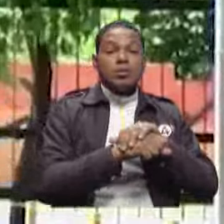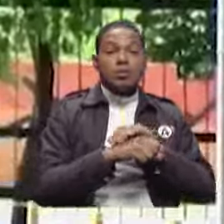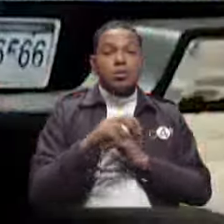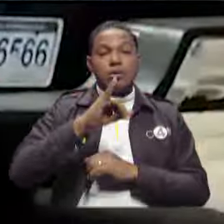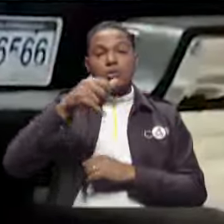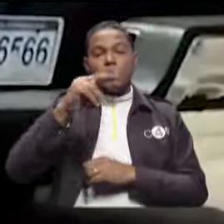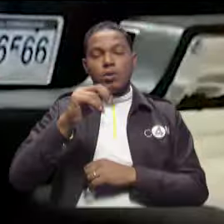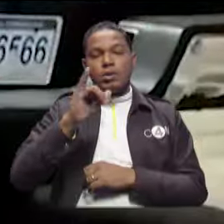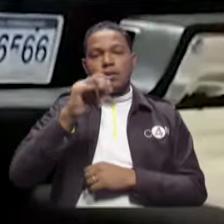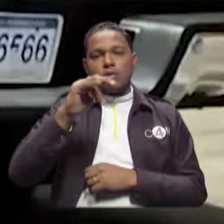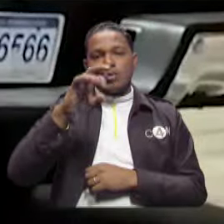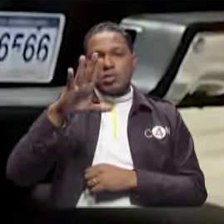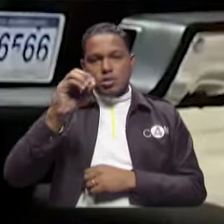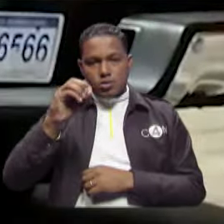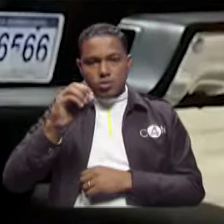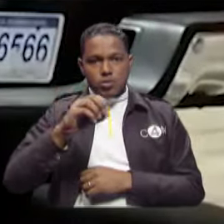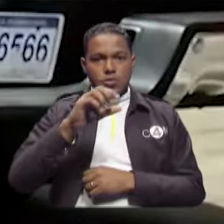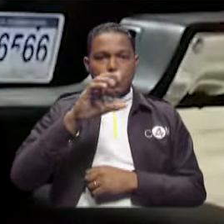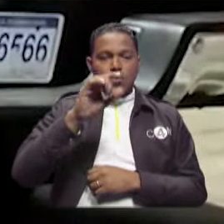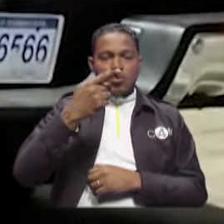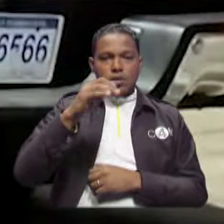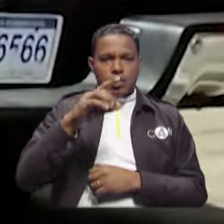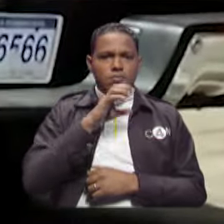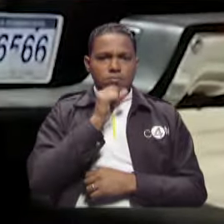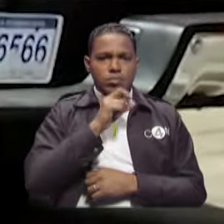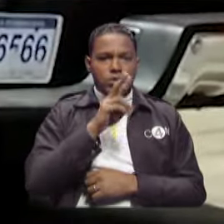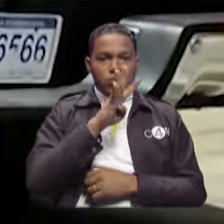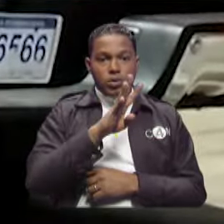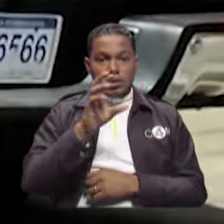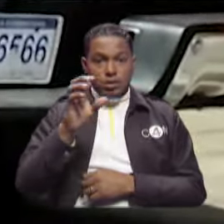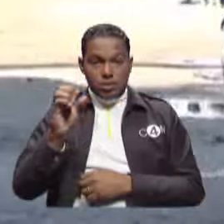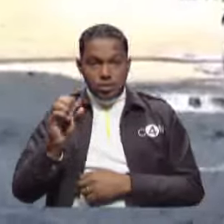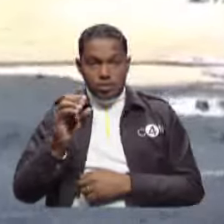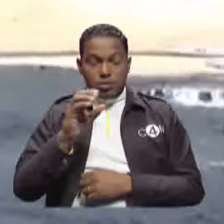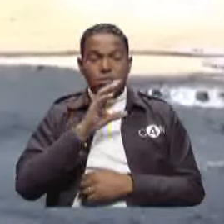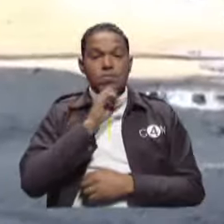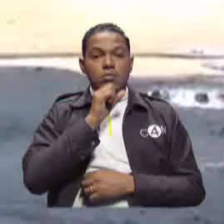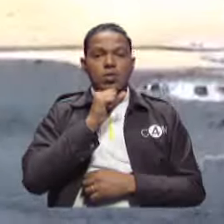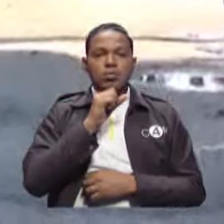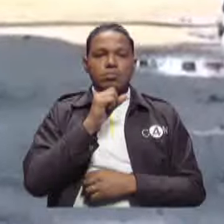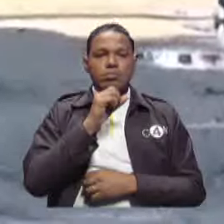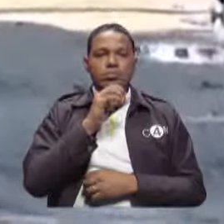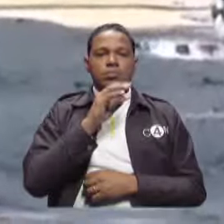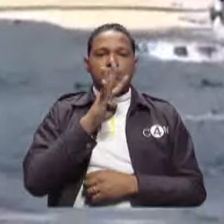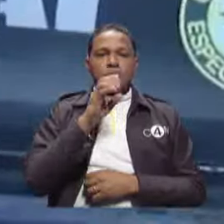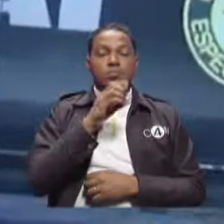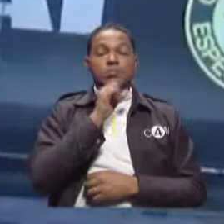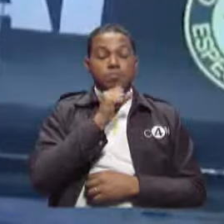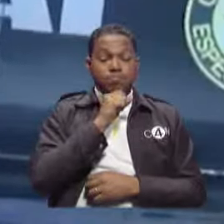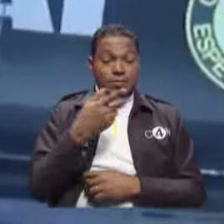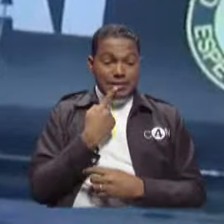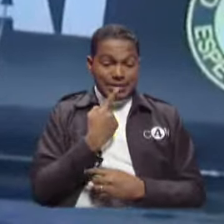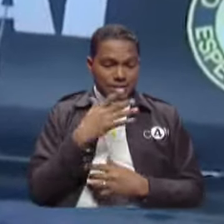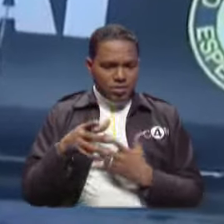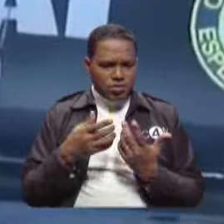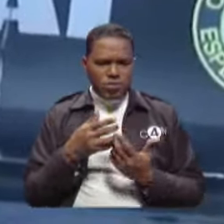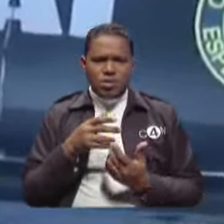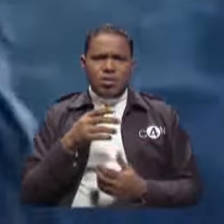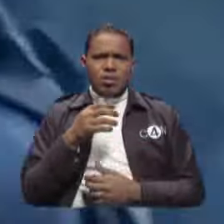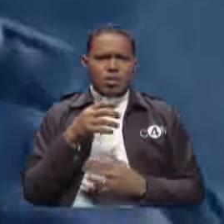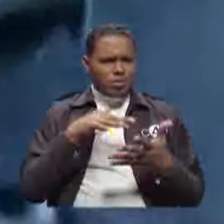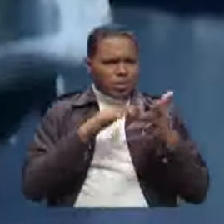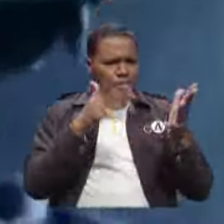Juan Inocencio Gutiérrez Peña, de 40 años, quien fue apresado por supuestamente ser el autor de haber despojado a